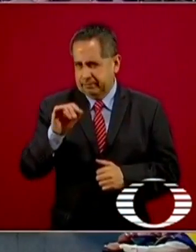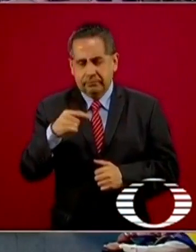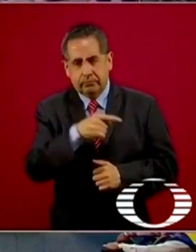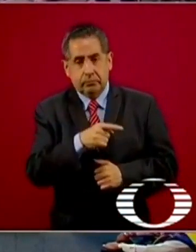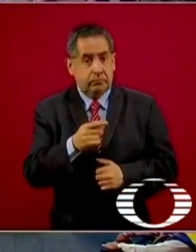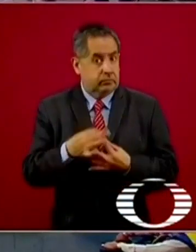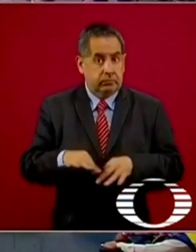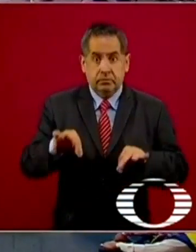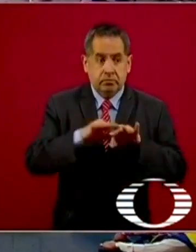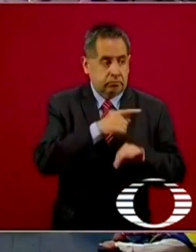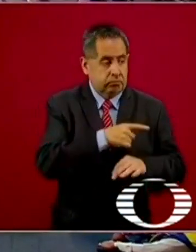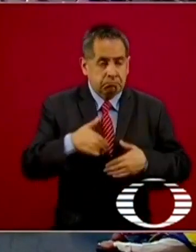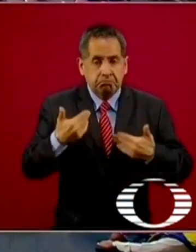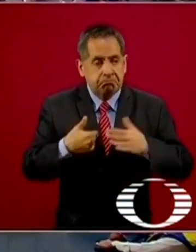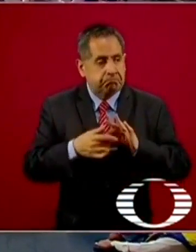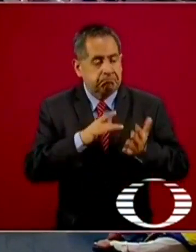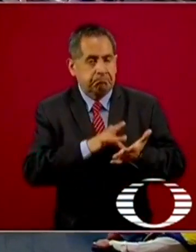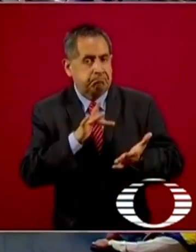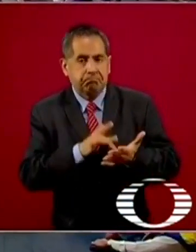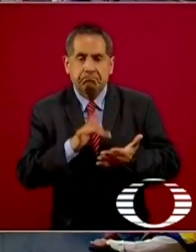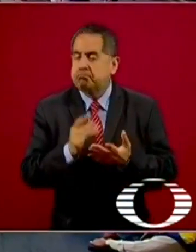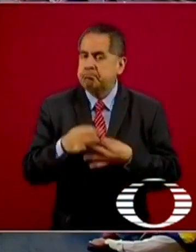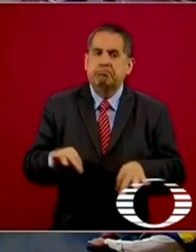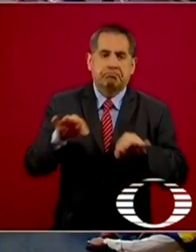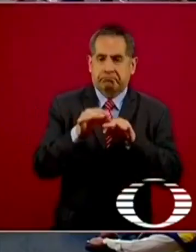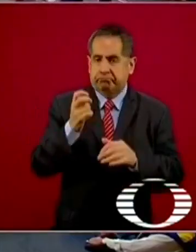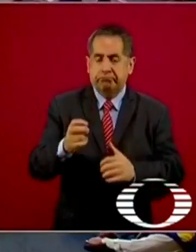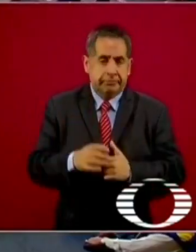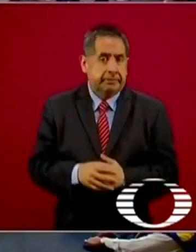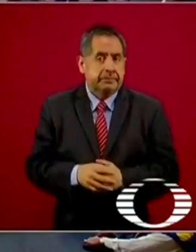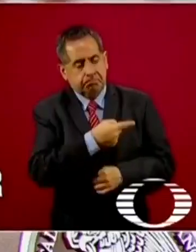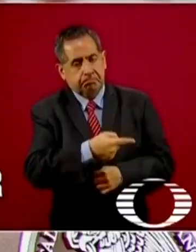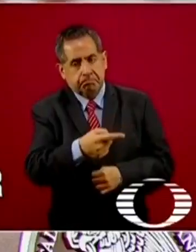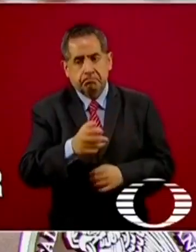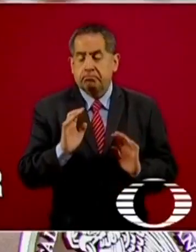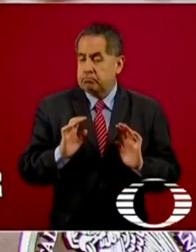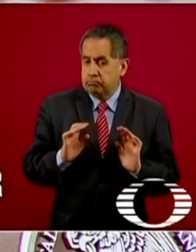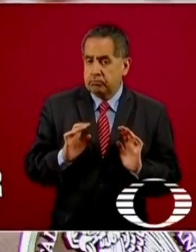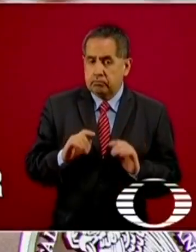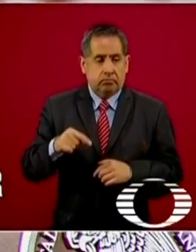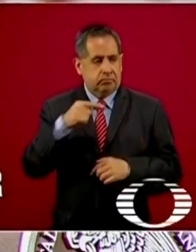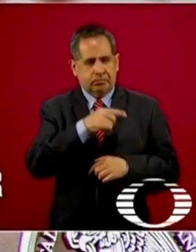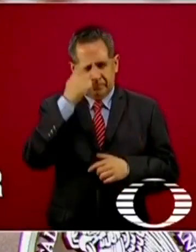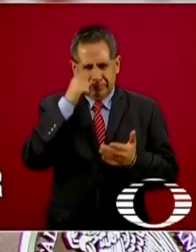Es importantísimo que se sepa quiénes recibieron mordidas. Como